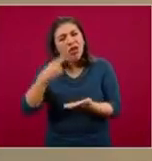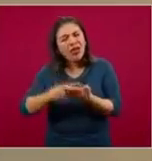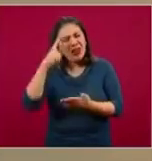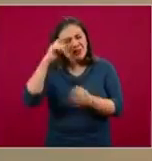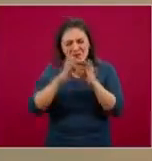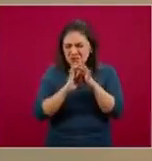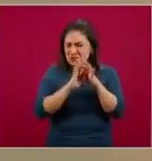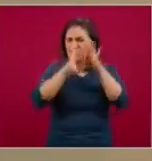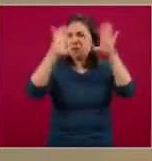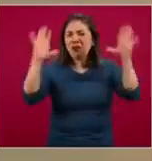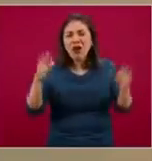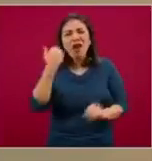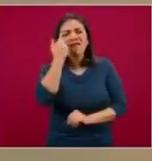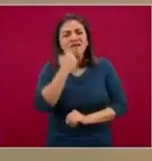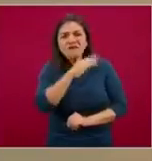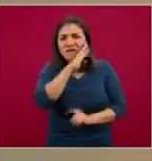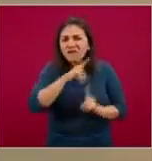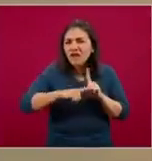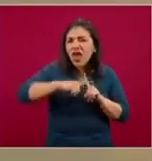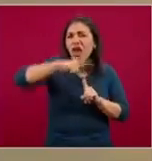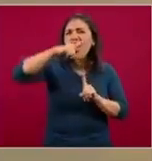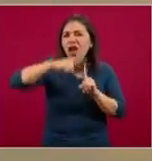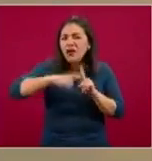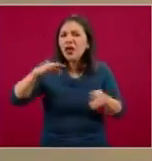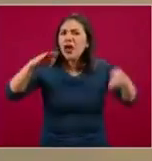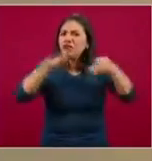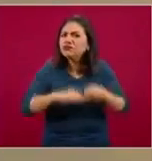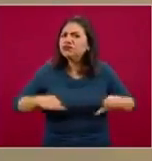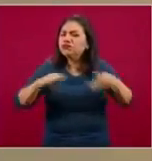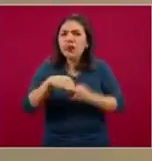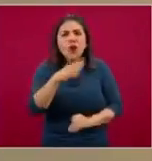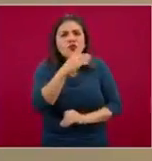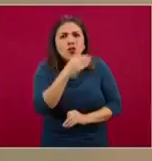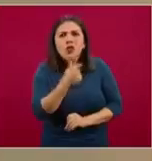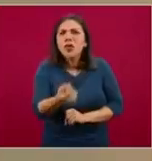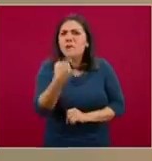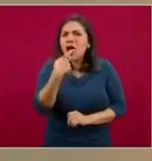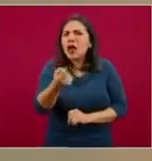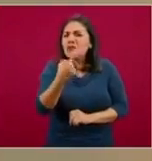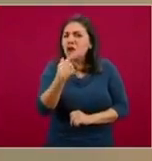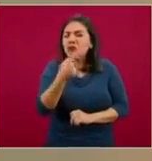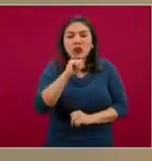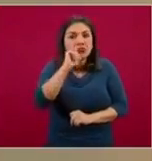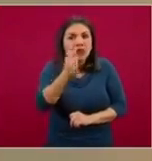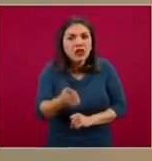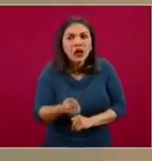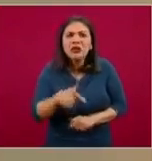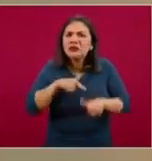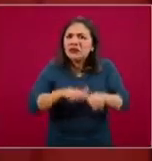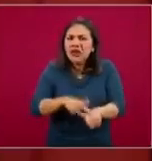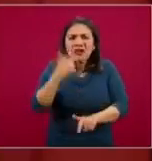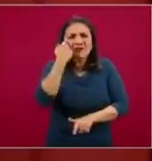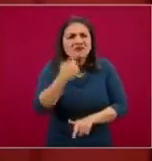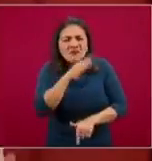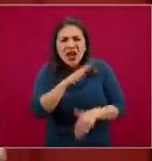desorientación, fiebre persistente que no se quita inclusive al tomar algún medicamento,